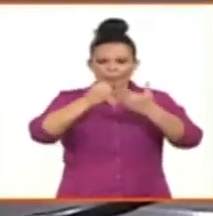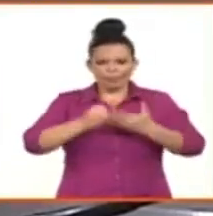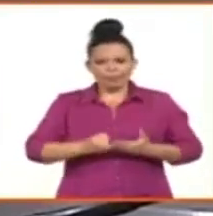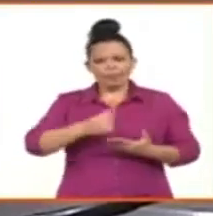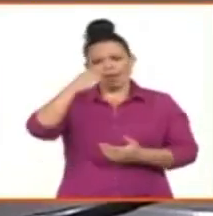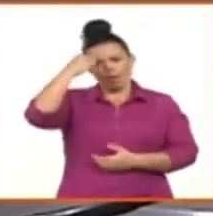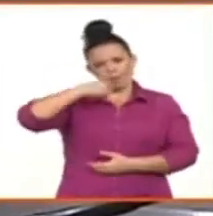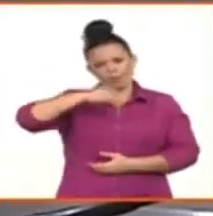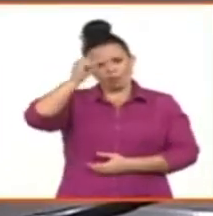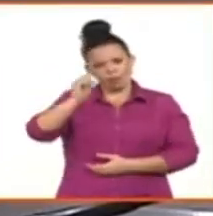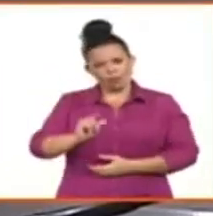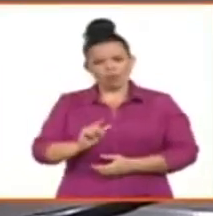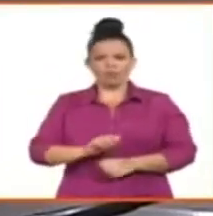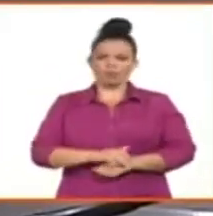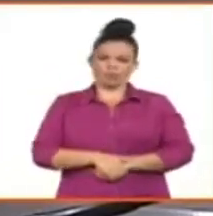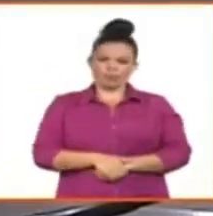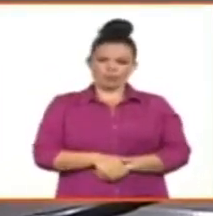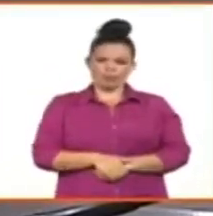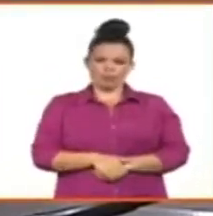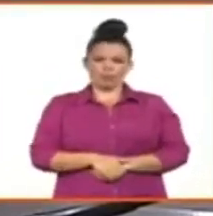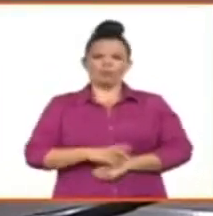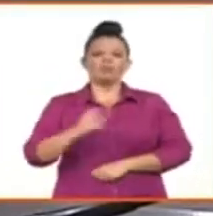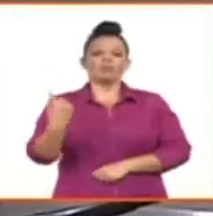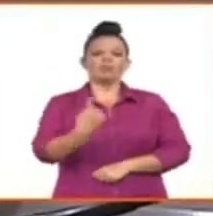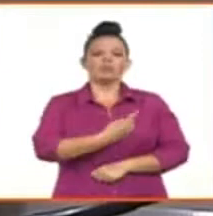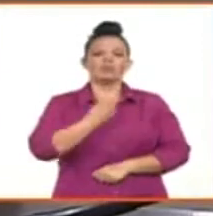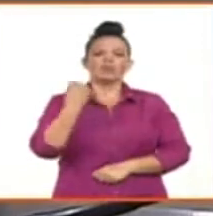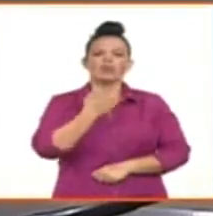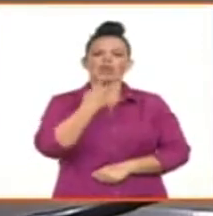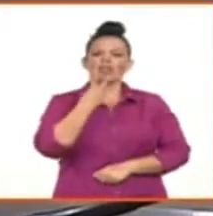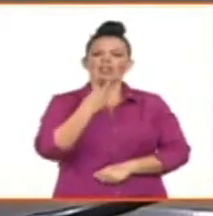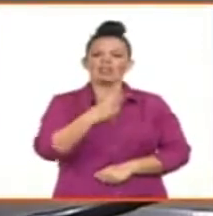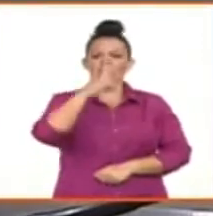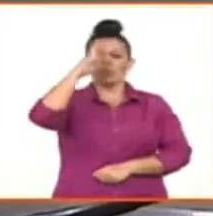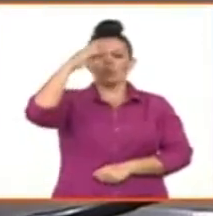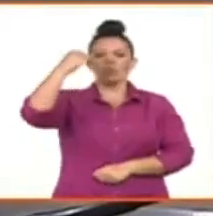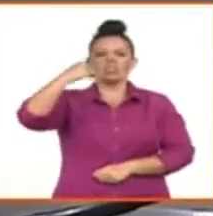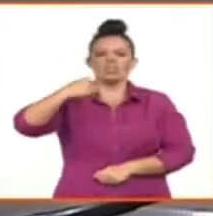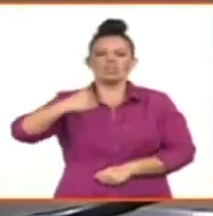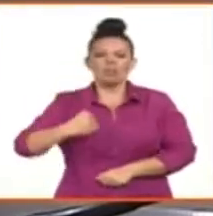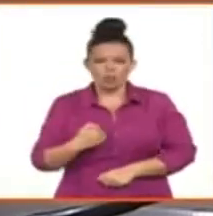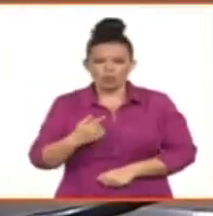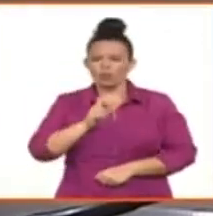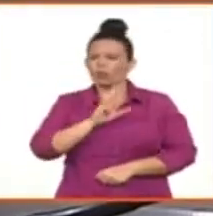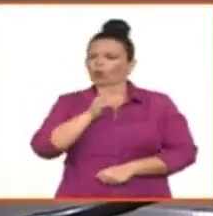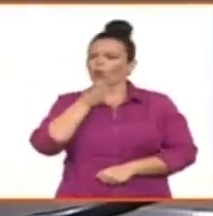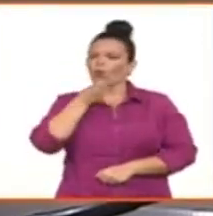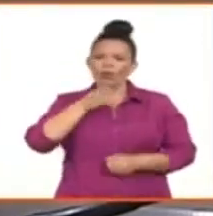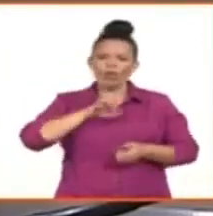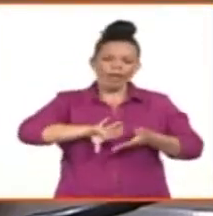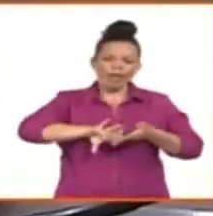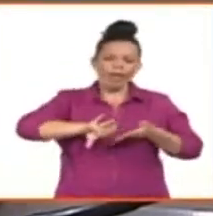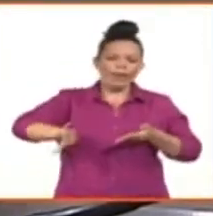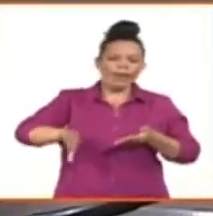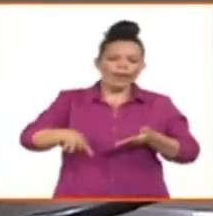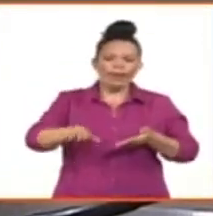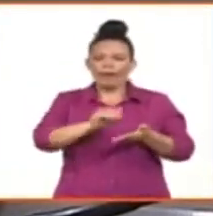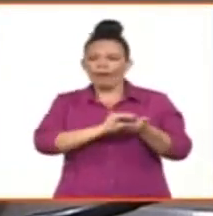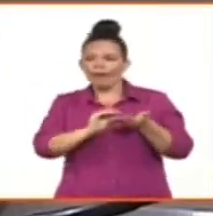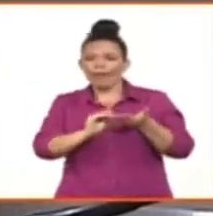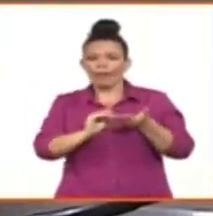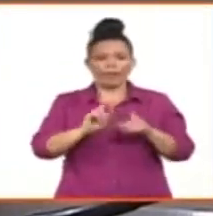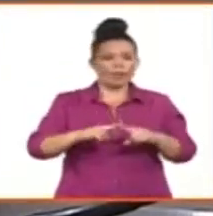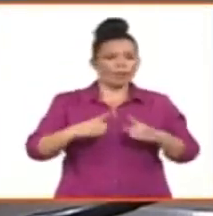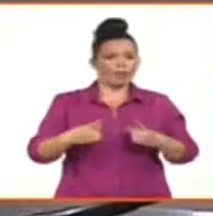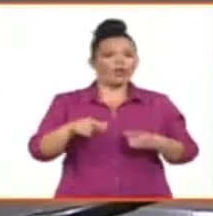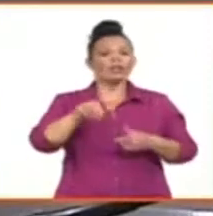nuestros sistemas, nuestros servicios de salud no sean excluyentes en este sentido. Y este es un servicio que